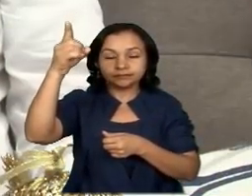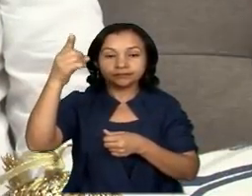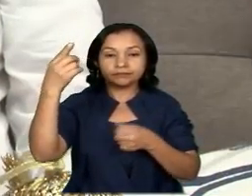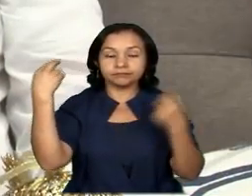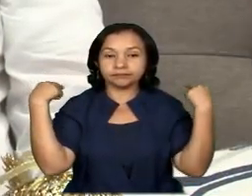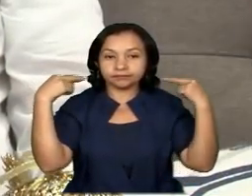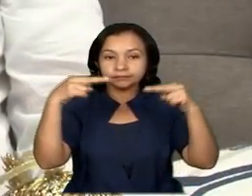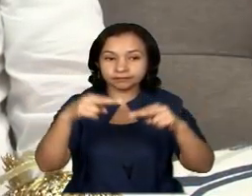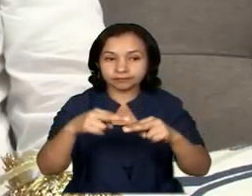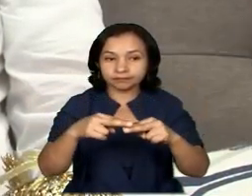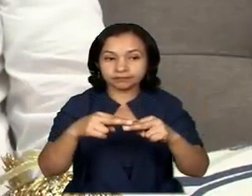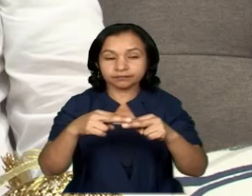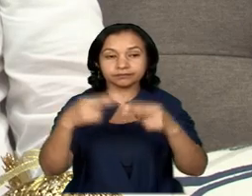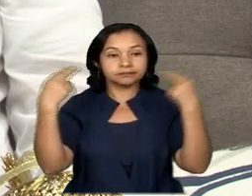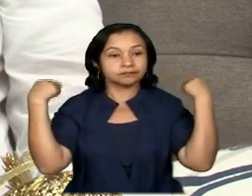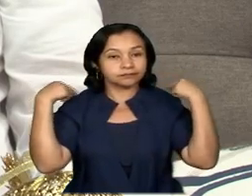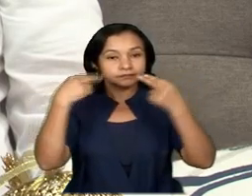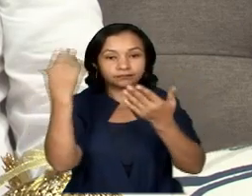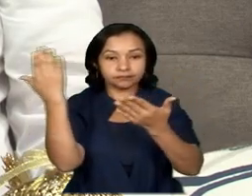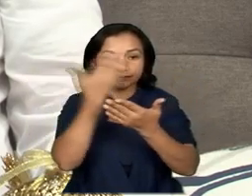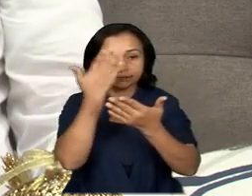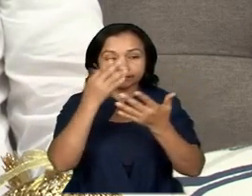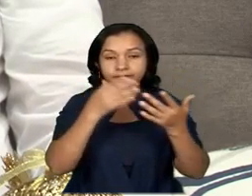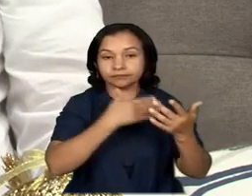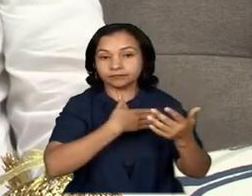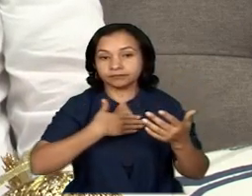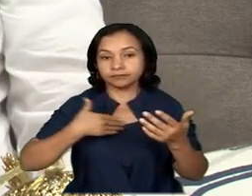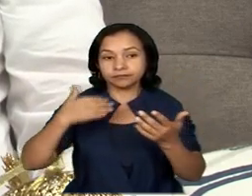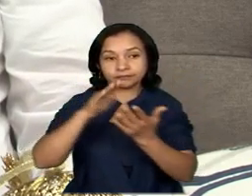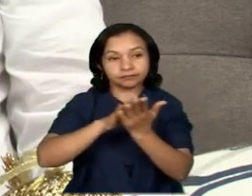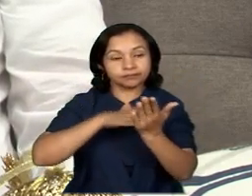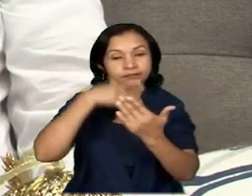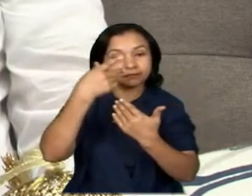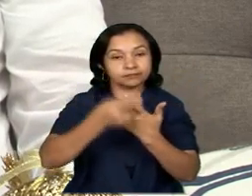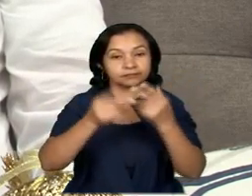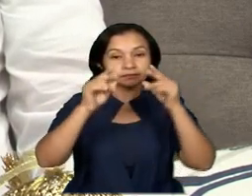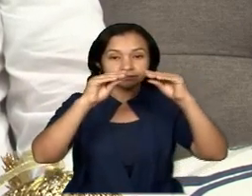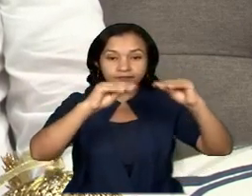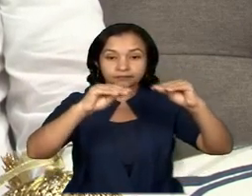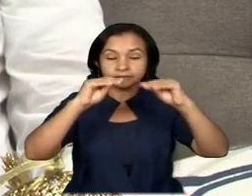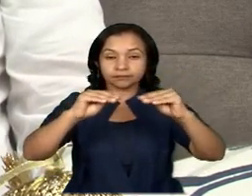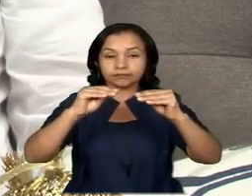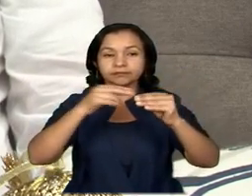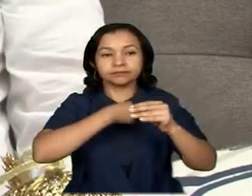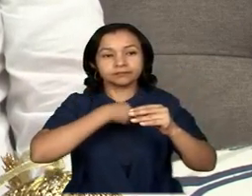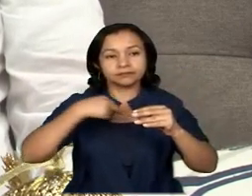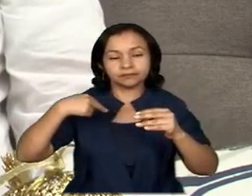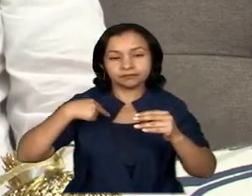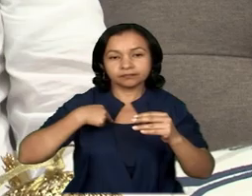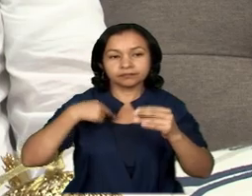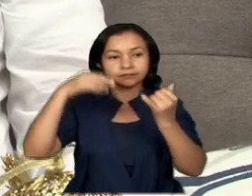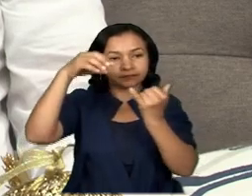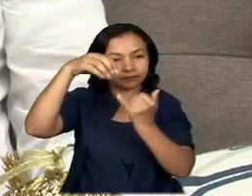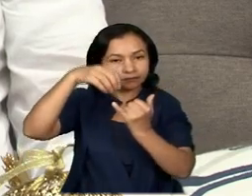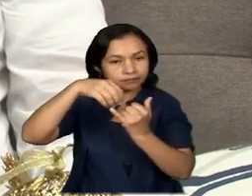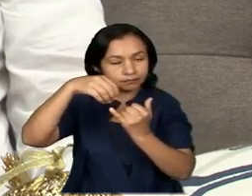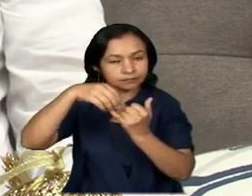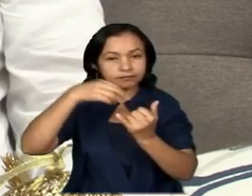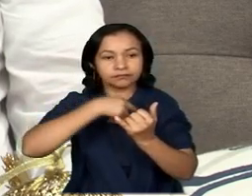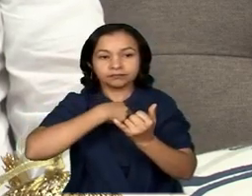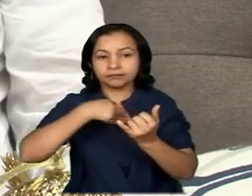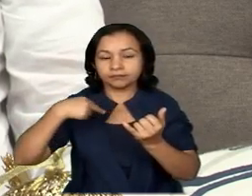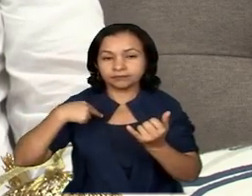docentes, en la actualización de los docentes, en el mejoramiento del programa educativo, si estás introduciendo tecnología, si